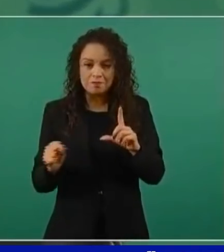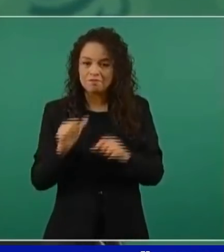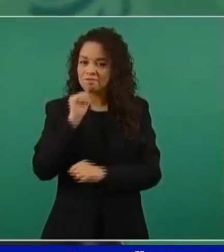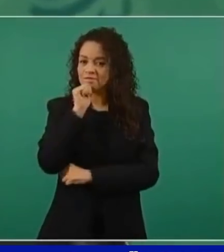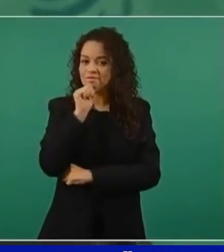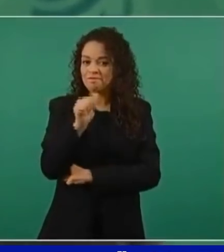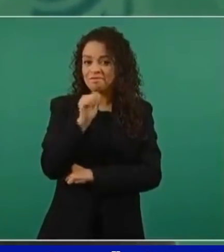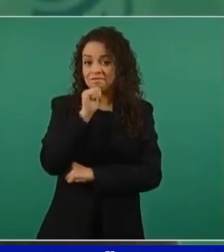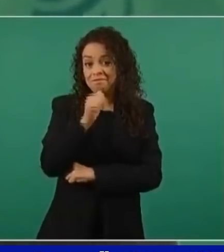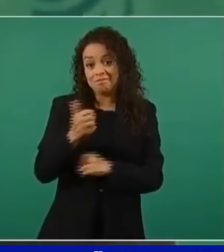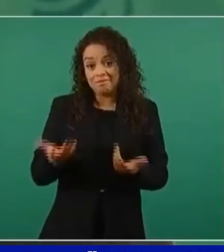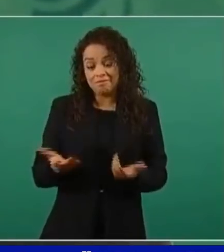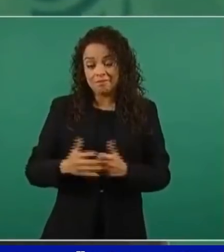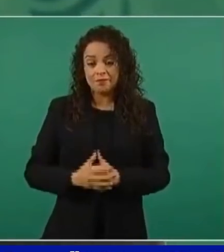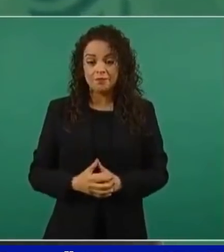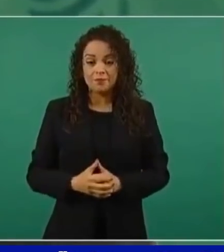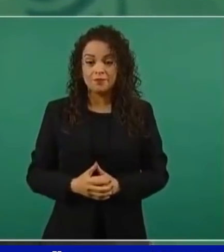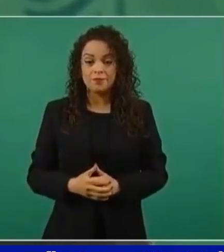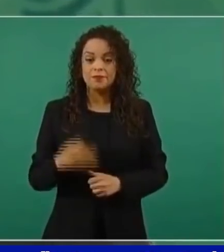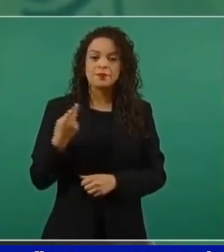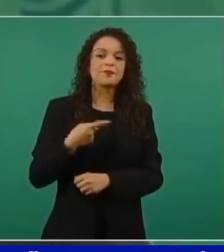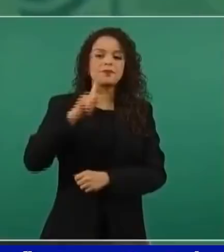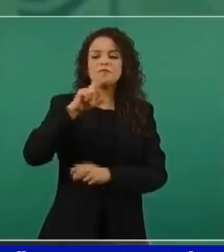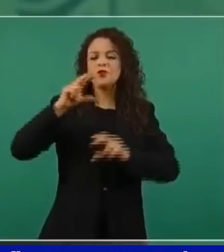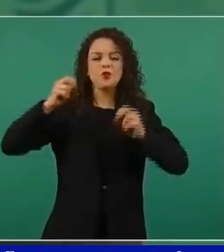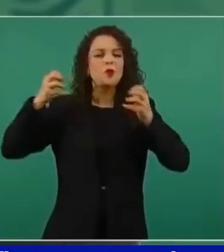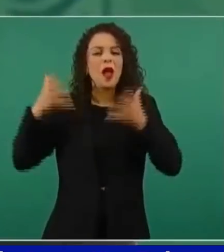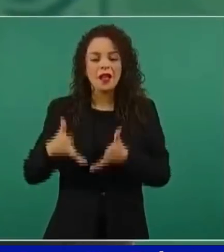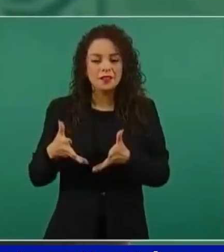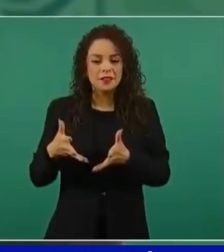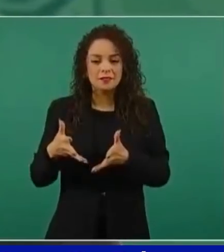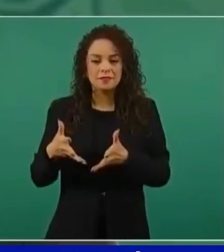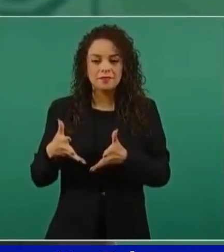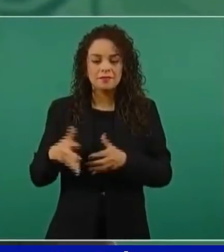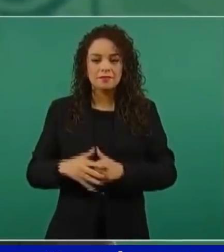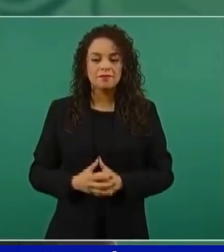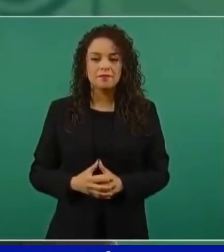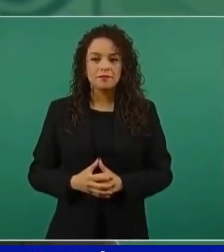Pero, de todas maneras,